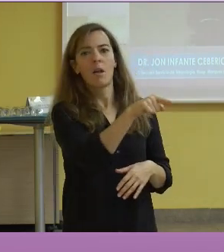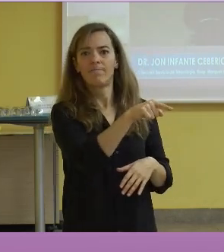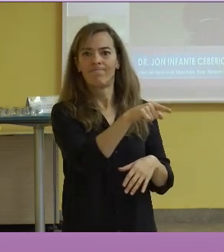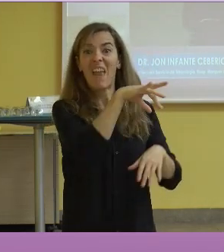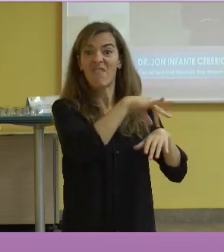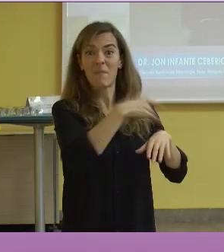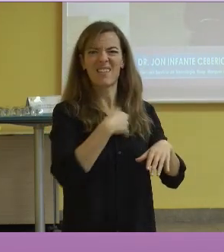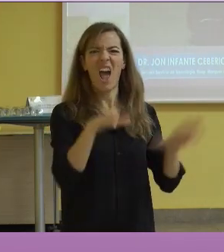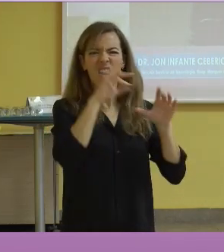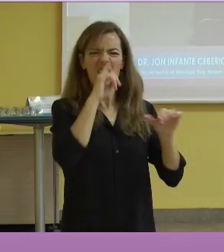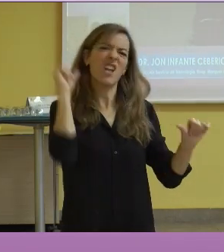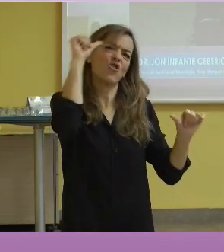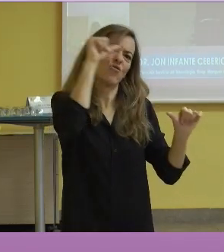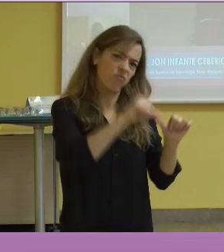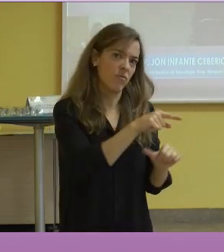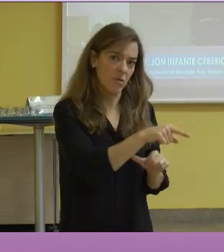años.